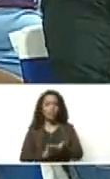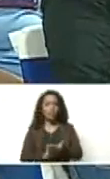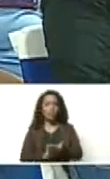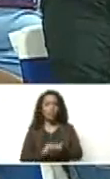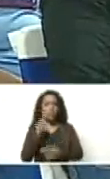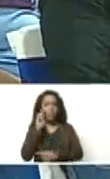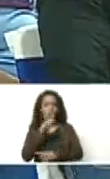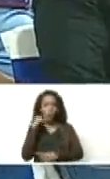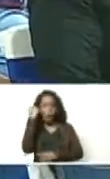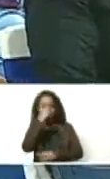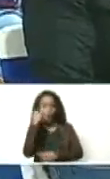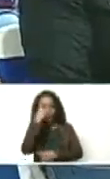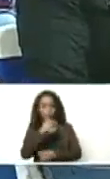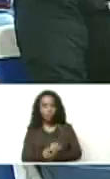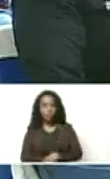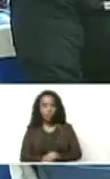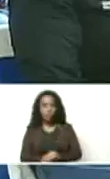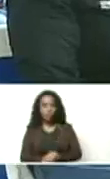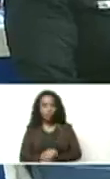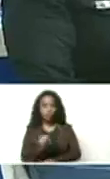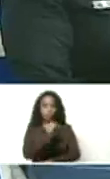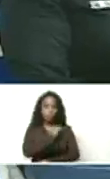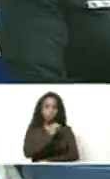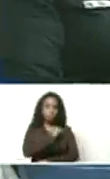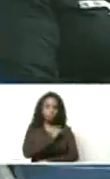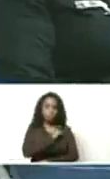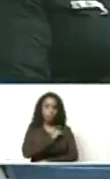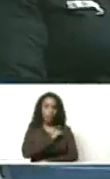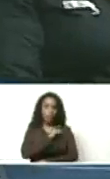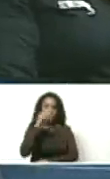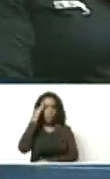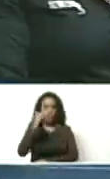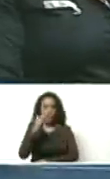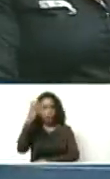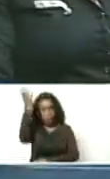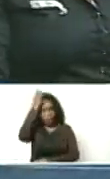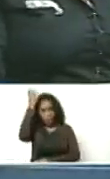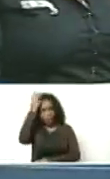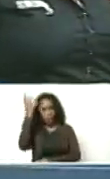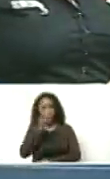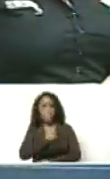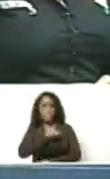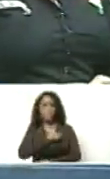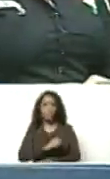vieron la cara de terror a los soldados del rey de España.